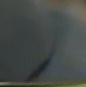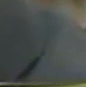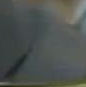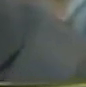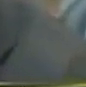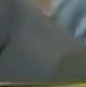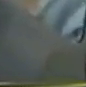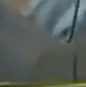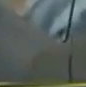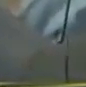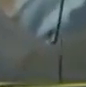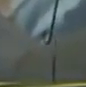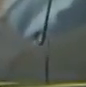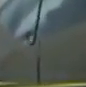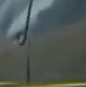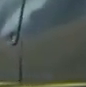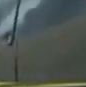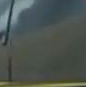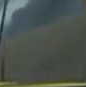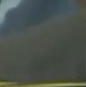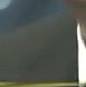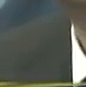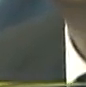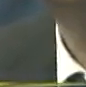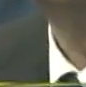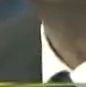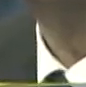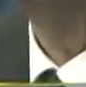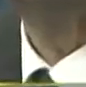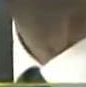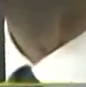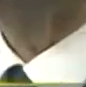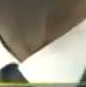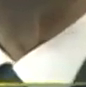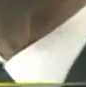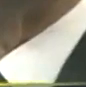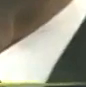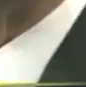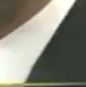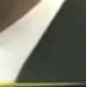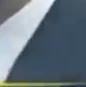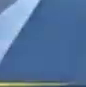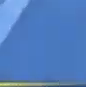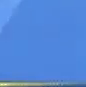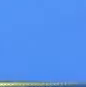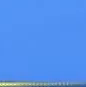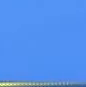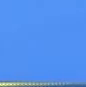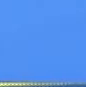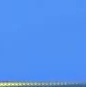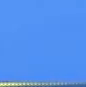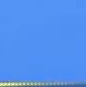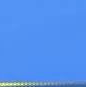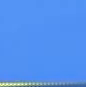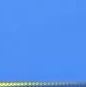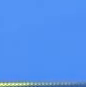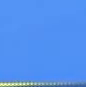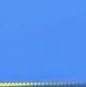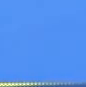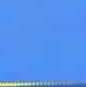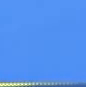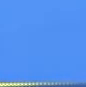invitados especiales que nos honran con su presencia el día de hoy, y a través de ustedes le enviamos un cálido saludo